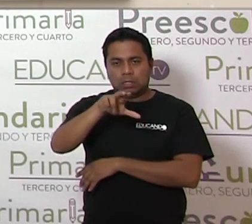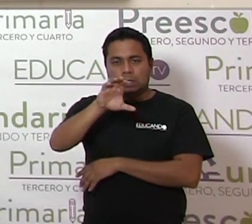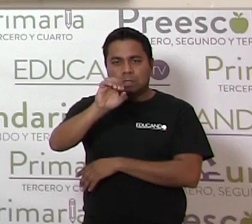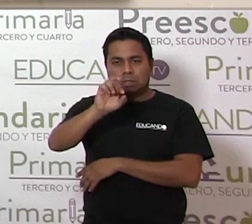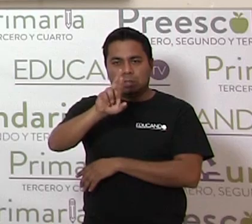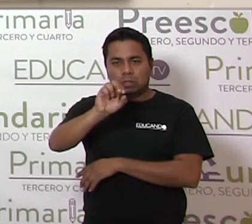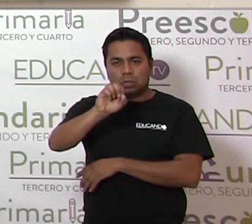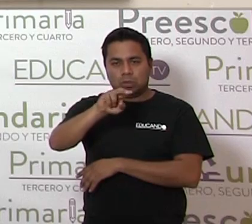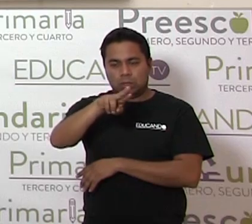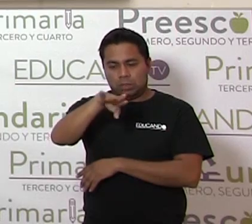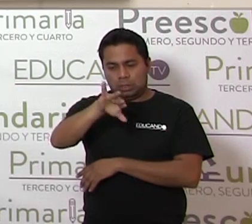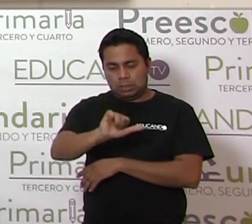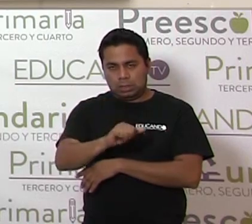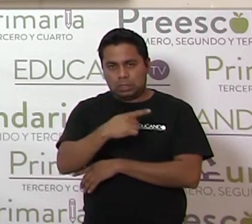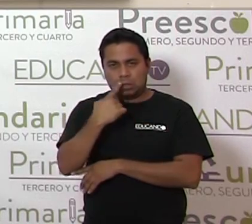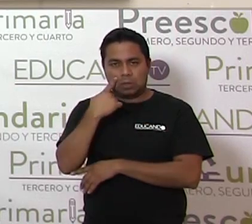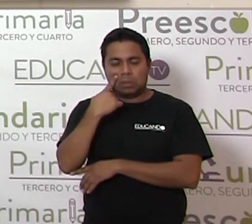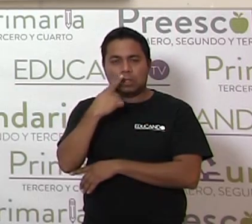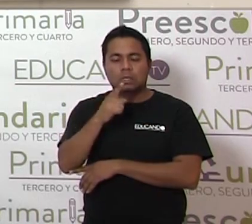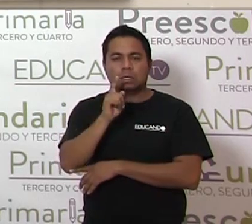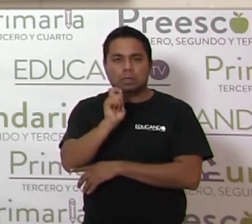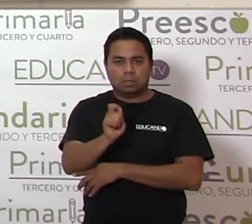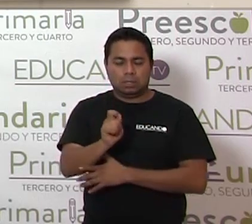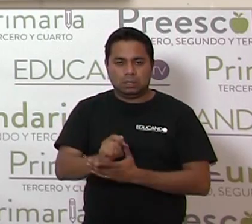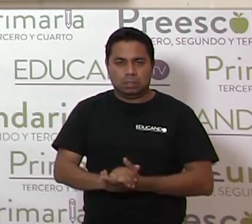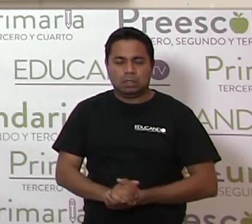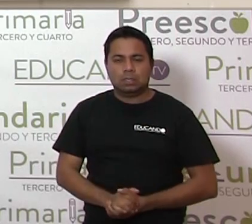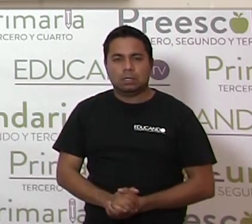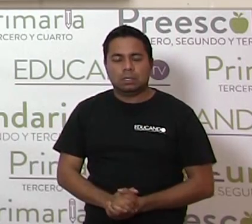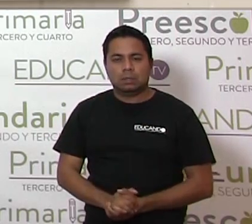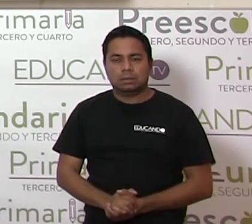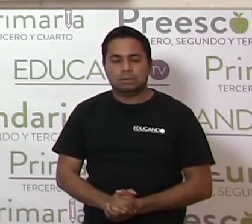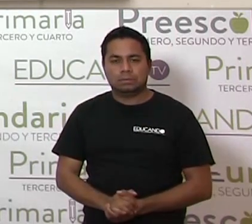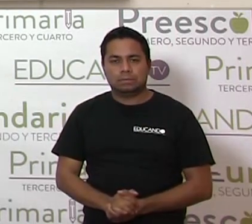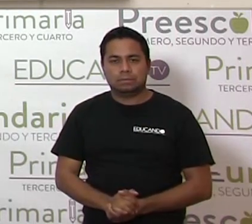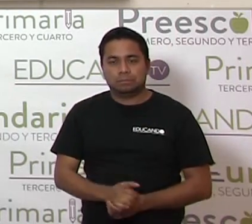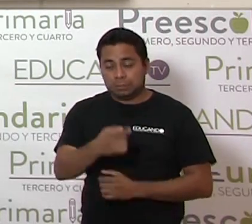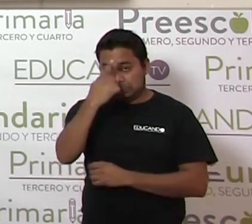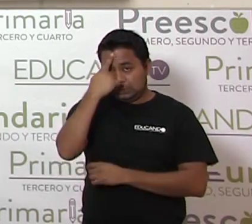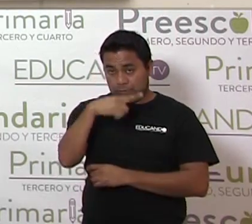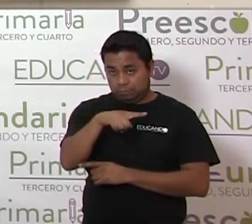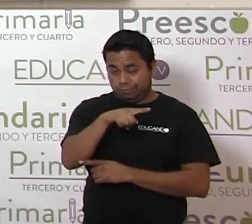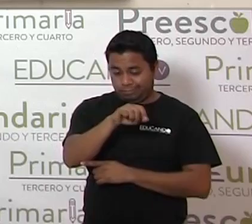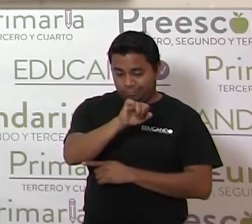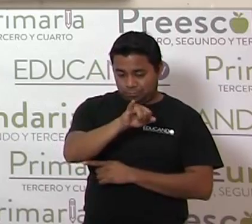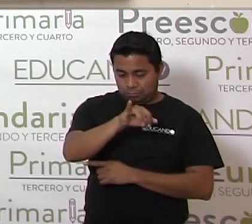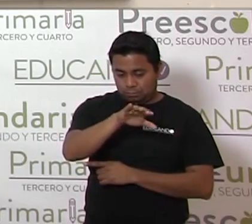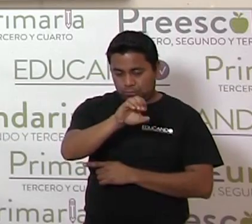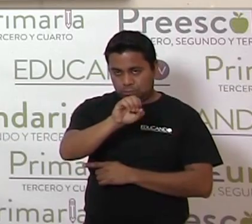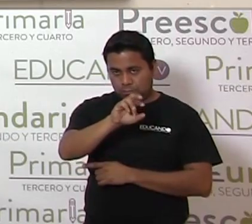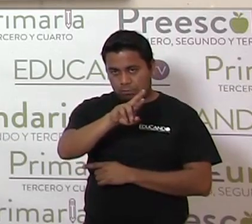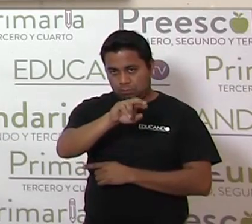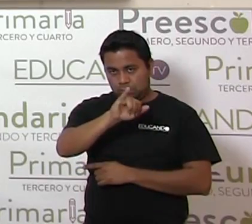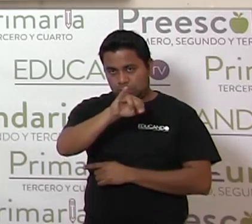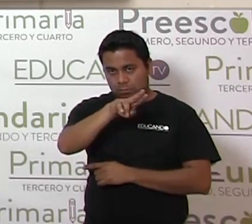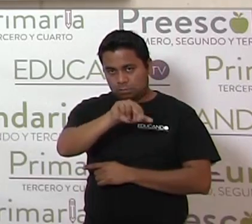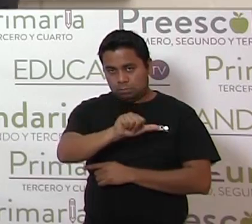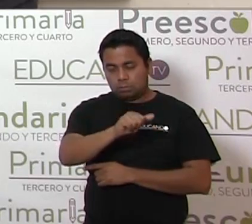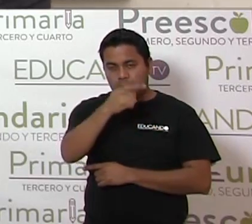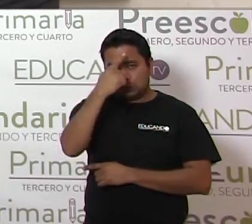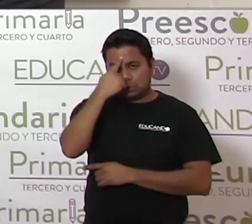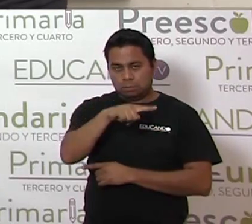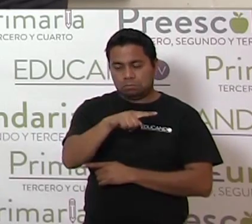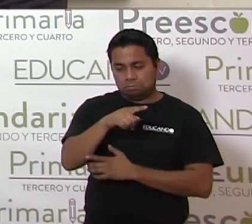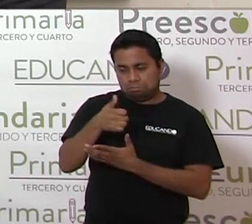refiriendo a lo siguiente. Mucha atención. En la sincronía, los acontecimientos que van a